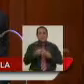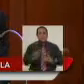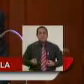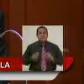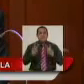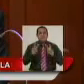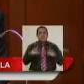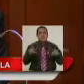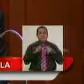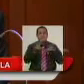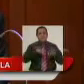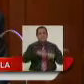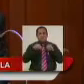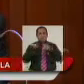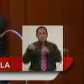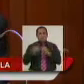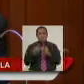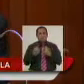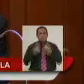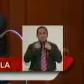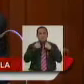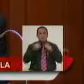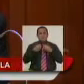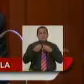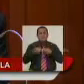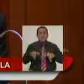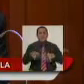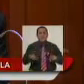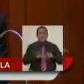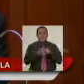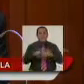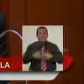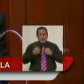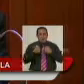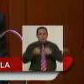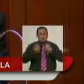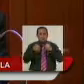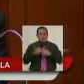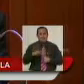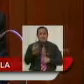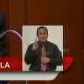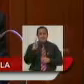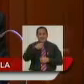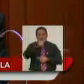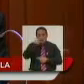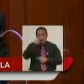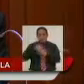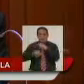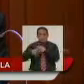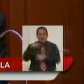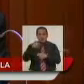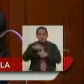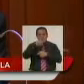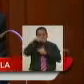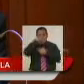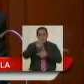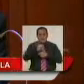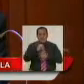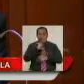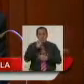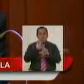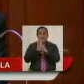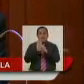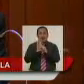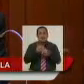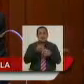salvataje, traslado de accidentados y, por supuesto, para luchar contra la delincuencia y el narcotráfico y la minería ilegal,